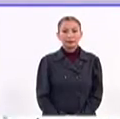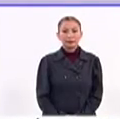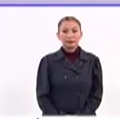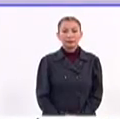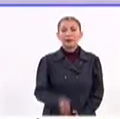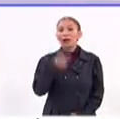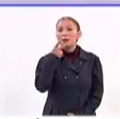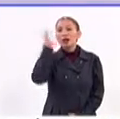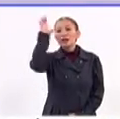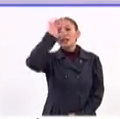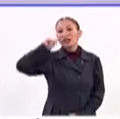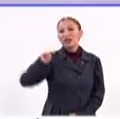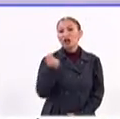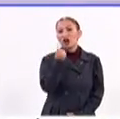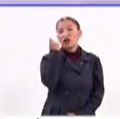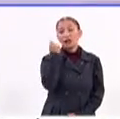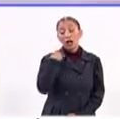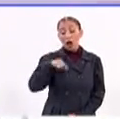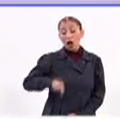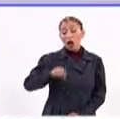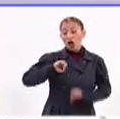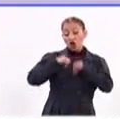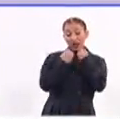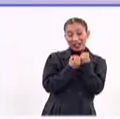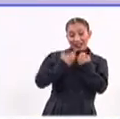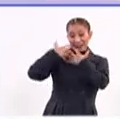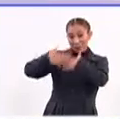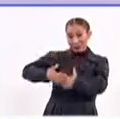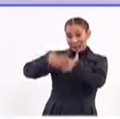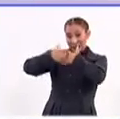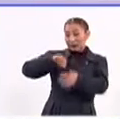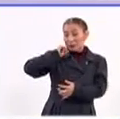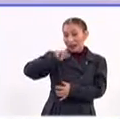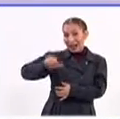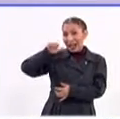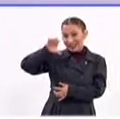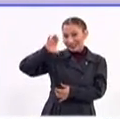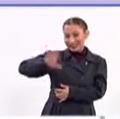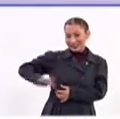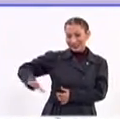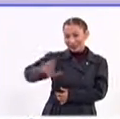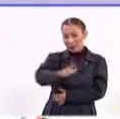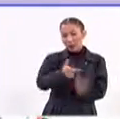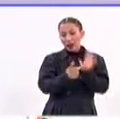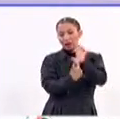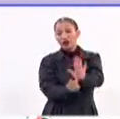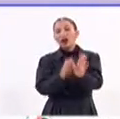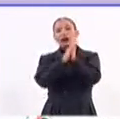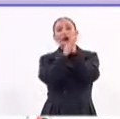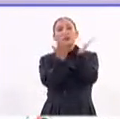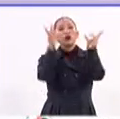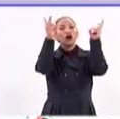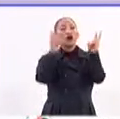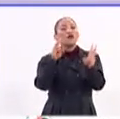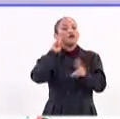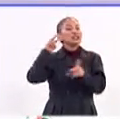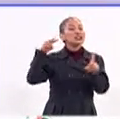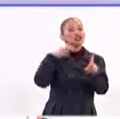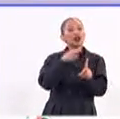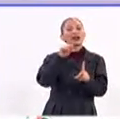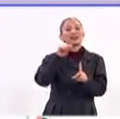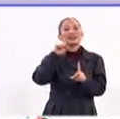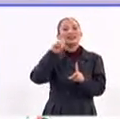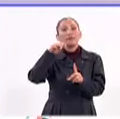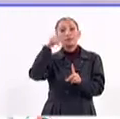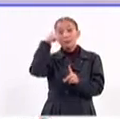Sigamos hablando de ciencia y tecnología, y es que organizaciones empresariales y también de la sociedad civil presentaron la publicación Visión